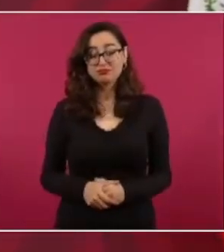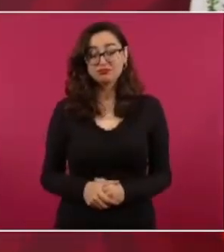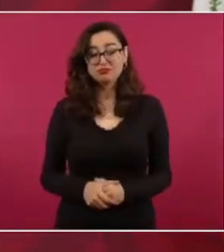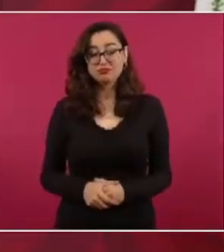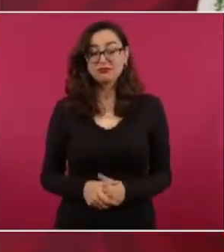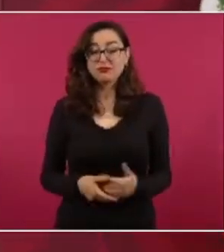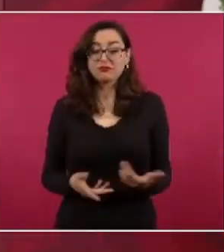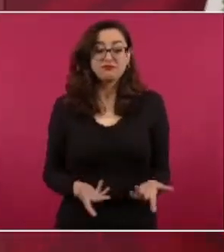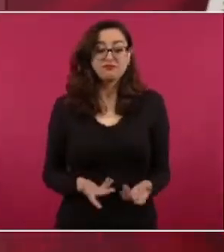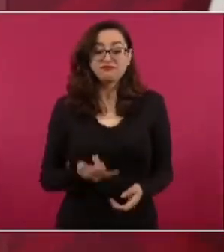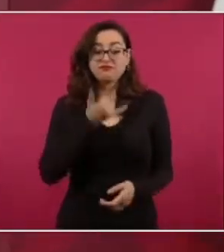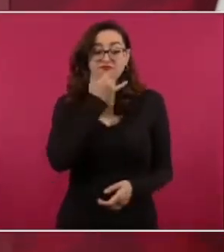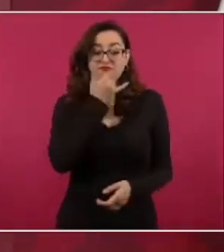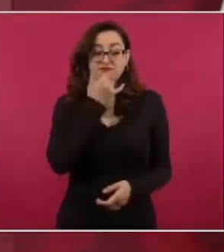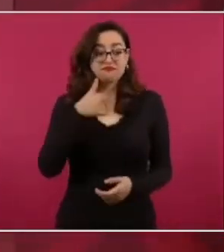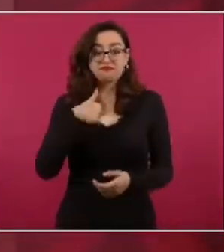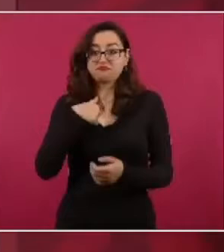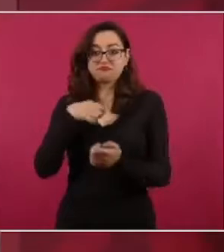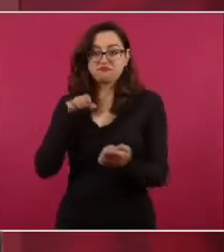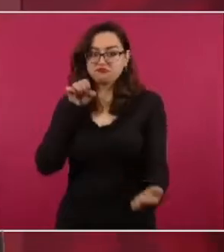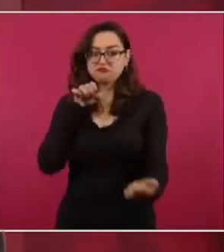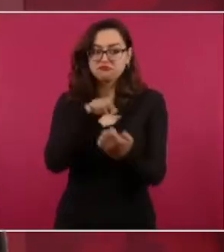no engañamos a nadie.